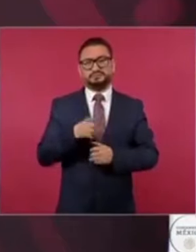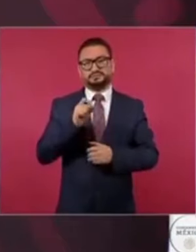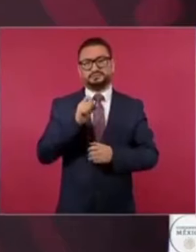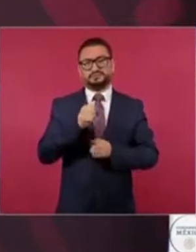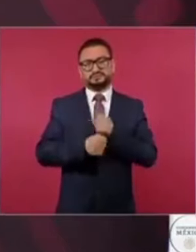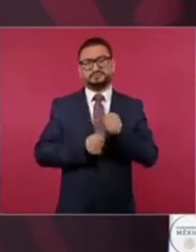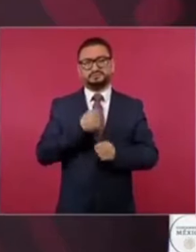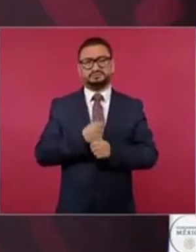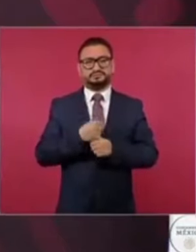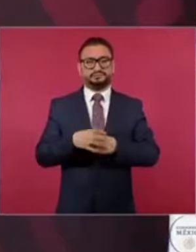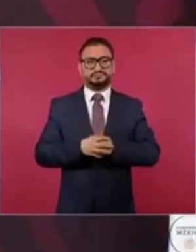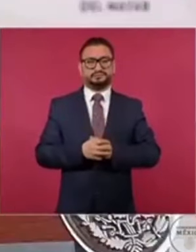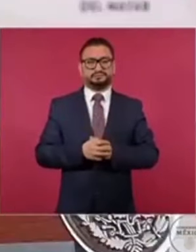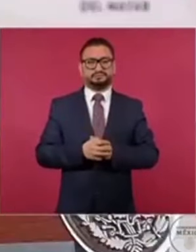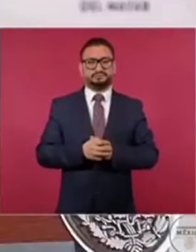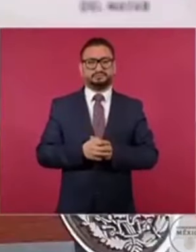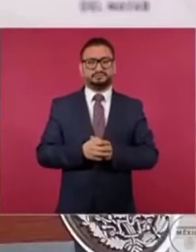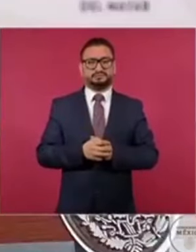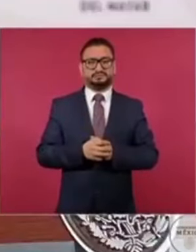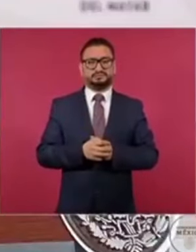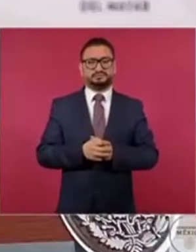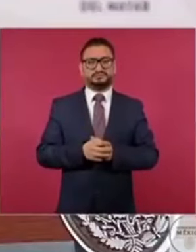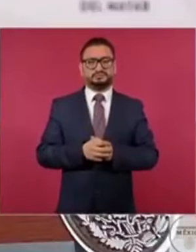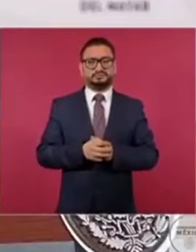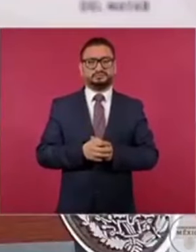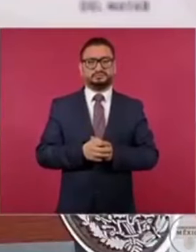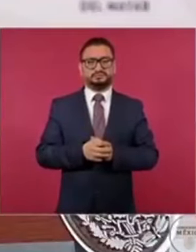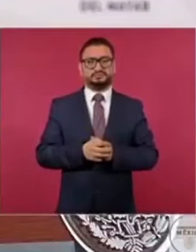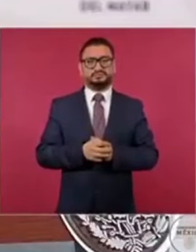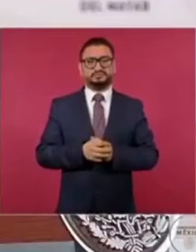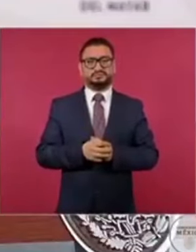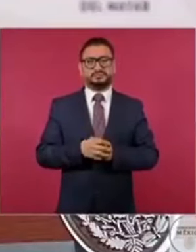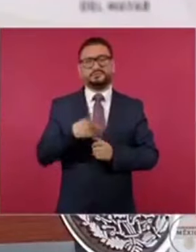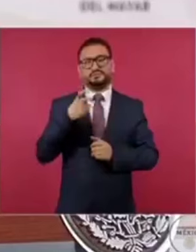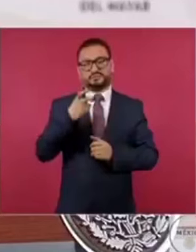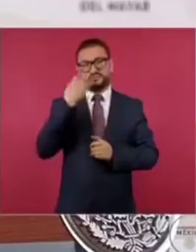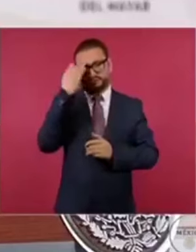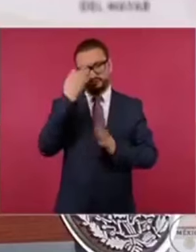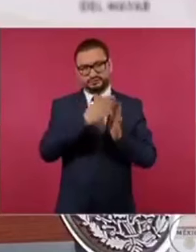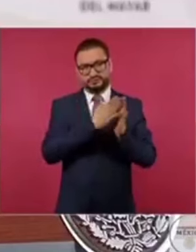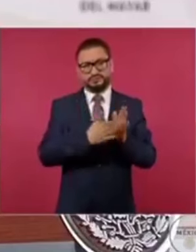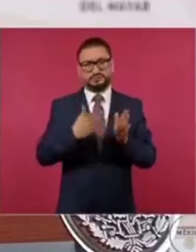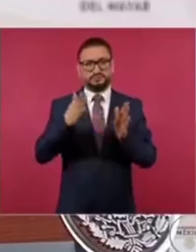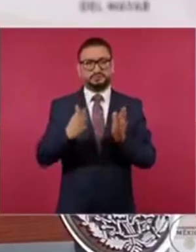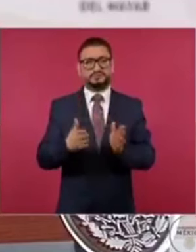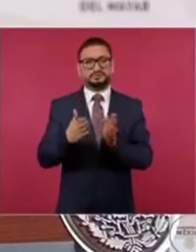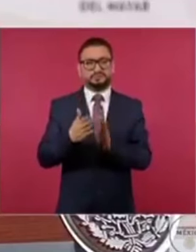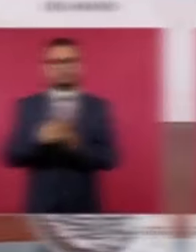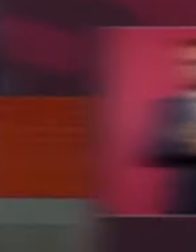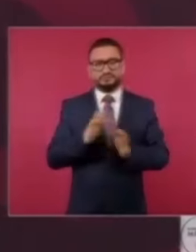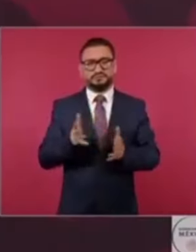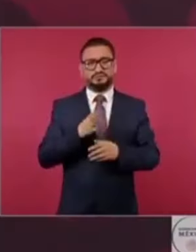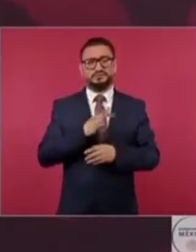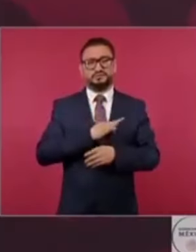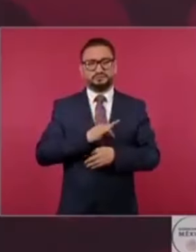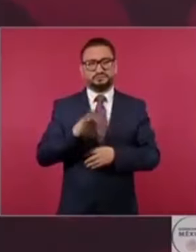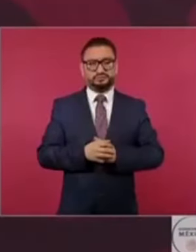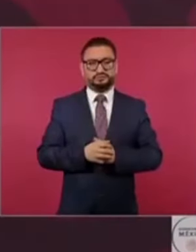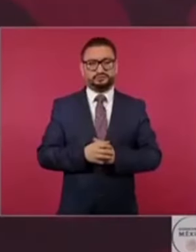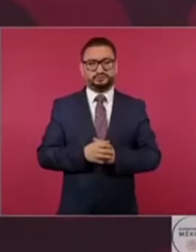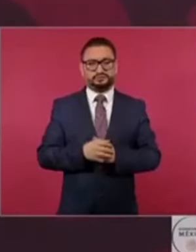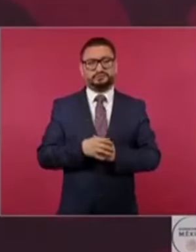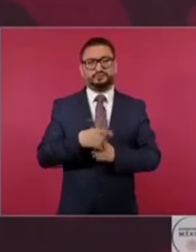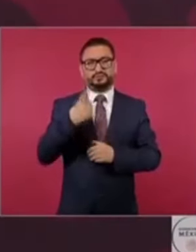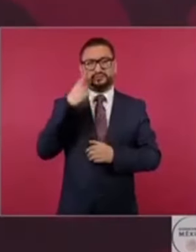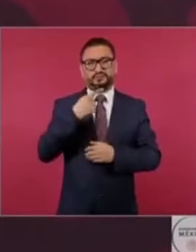factores López Obrador dijo expresamente que calculaba una pensión entre los 25 o 30,000 pesos mensuales ya tengo derecho